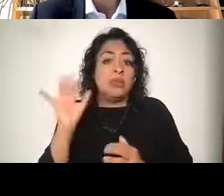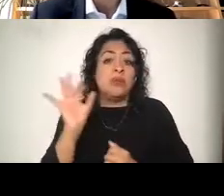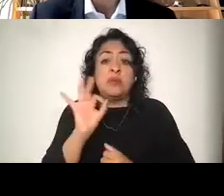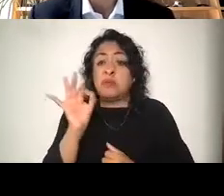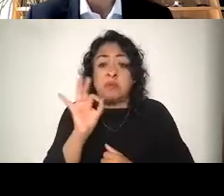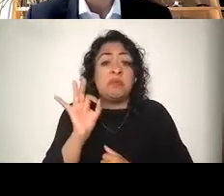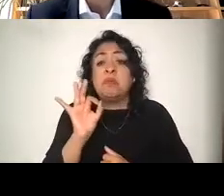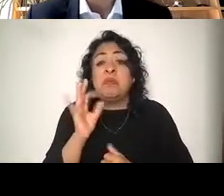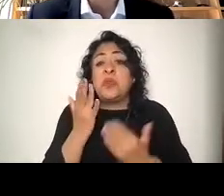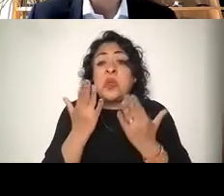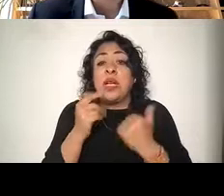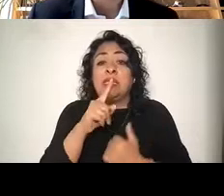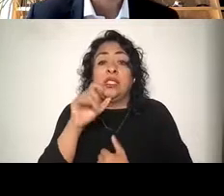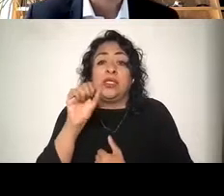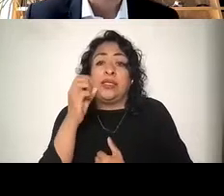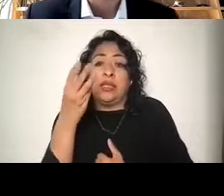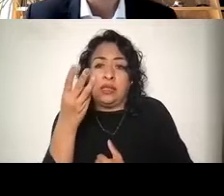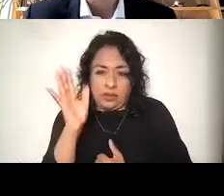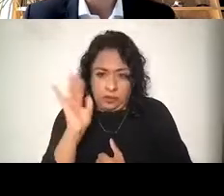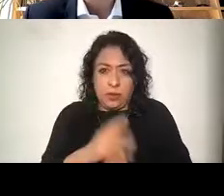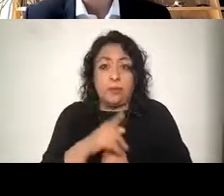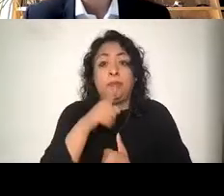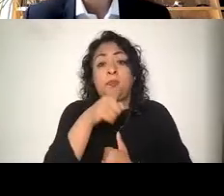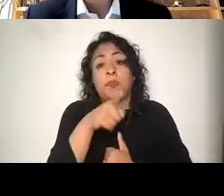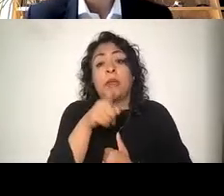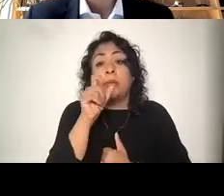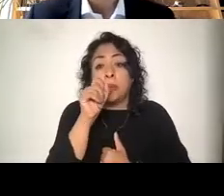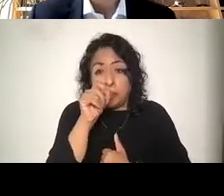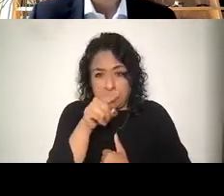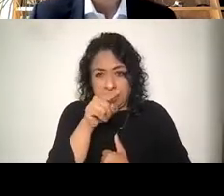a 163,000 pesos. Bueno, elaborar también,